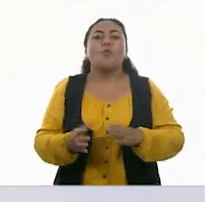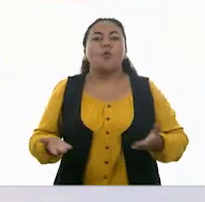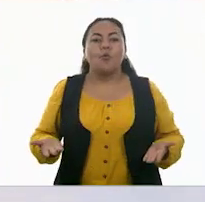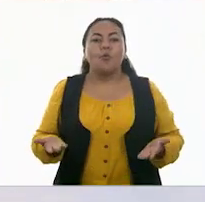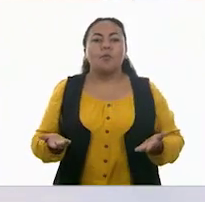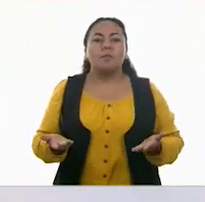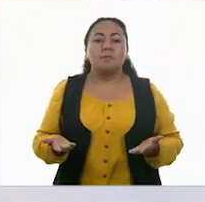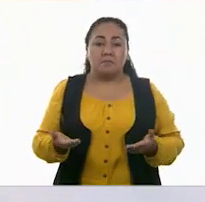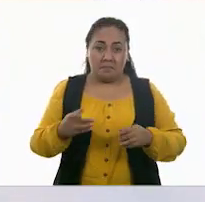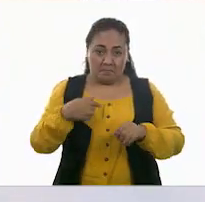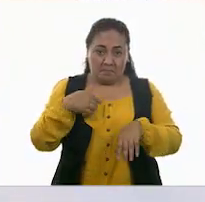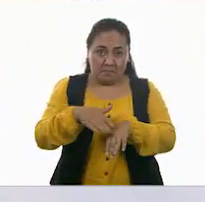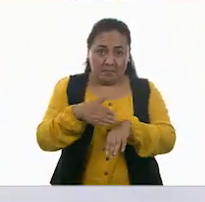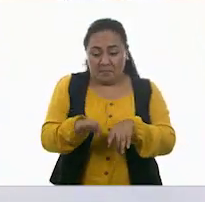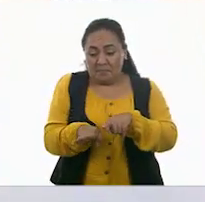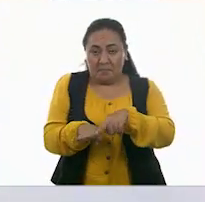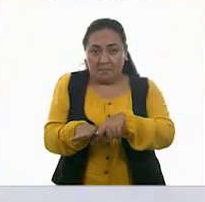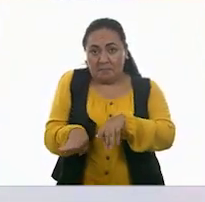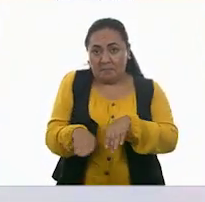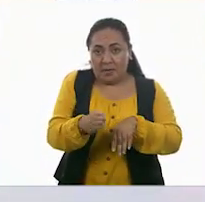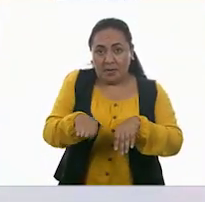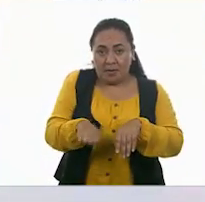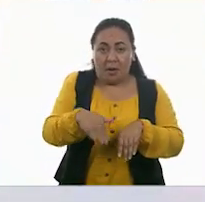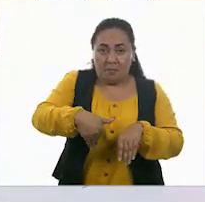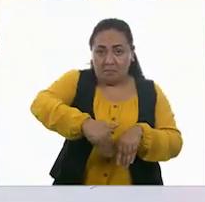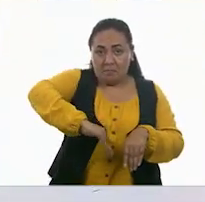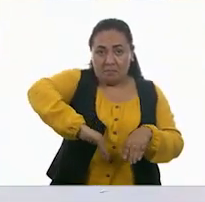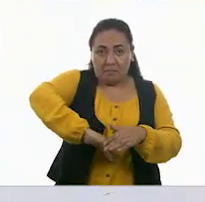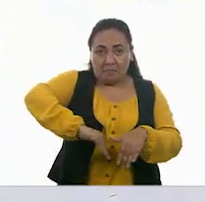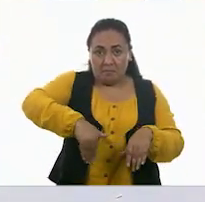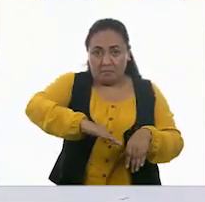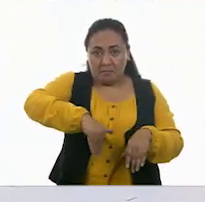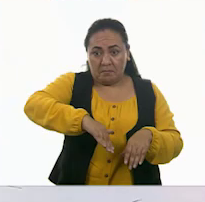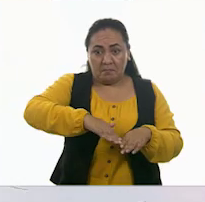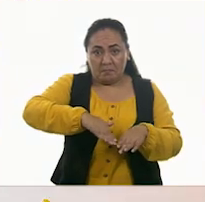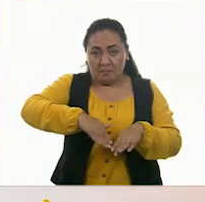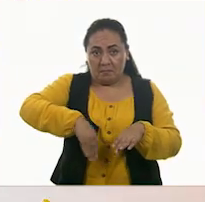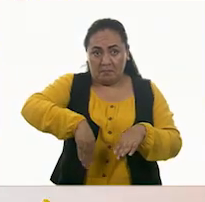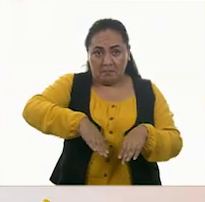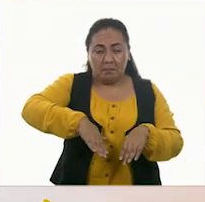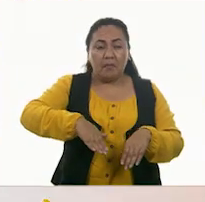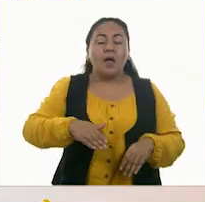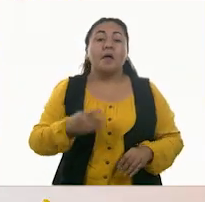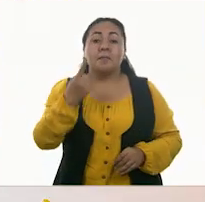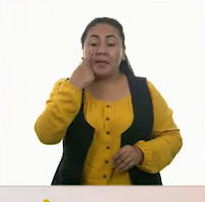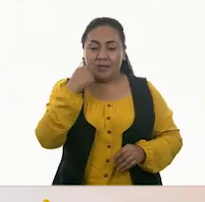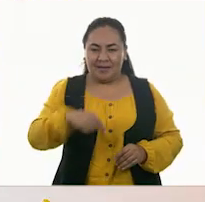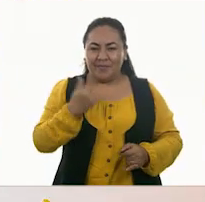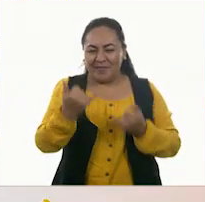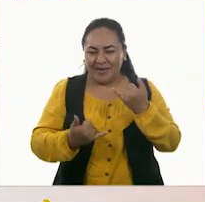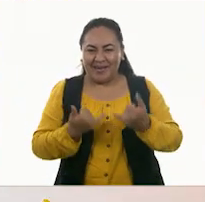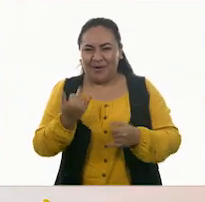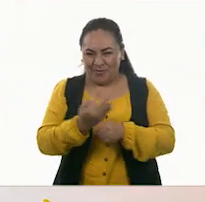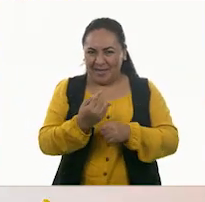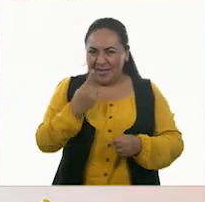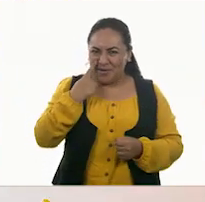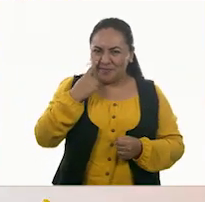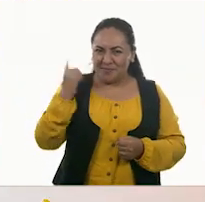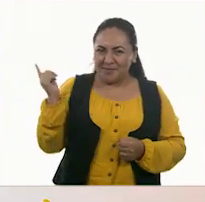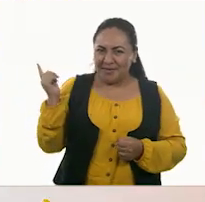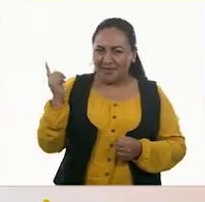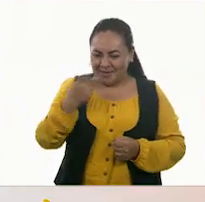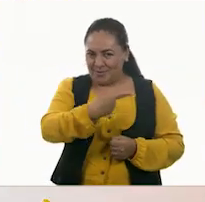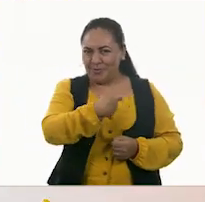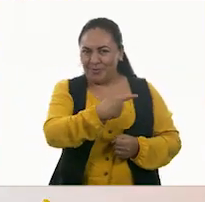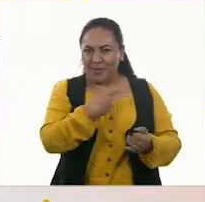el empeine. Excelente. Venga, tú puedes, Aníbal. Amigos, lo bonito de este tipo de juegos es que además de lo que están viendo aquí, cómo lo hacemos